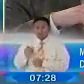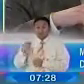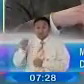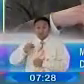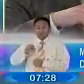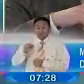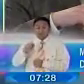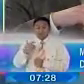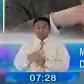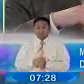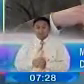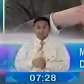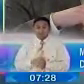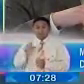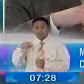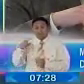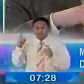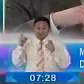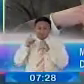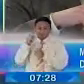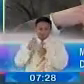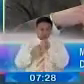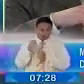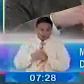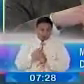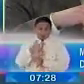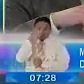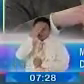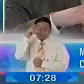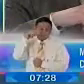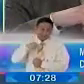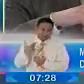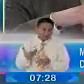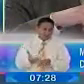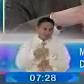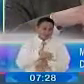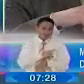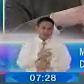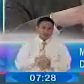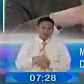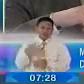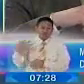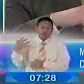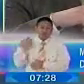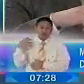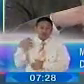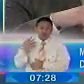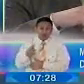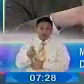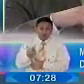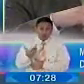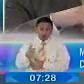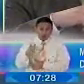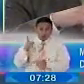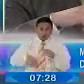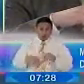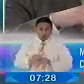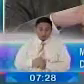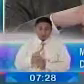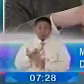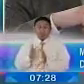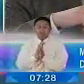vuelto un poco más mediático. Usted sabe que no pudimos cobrar las pólizas de buen uso de anticipo porque se